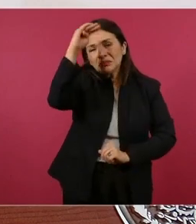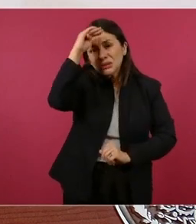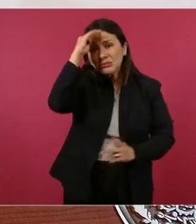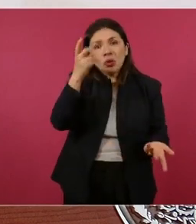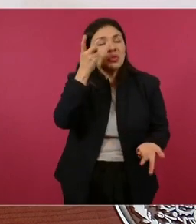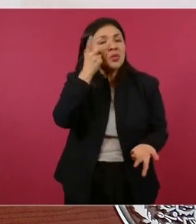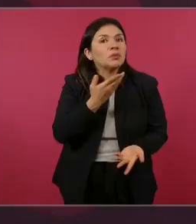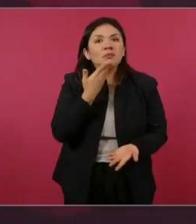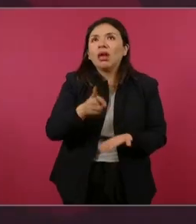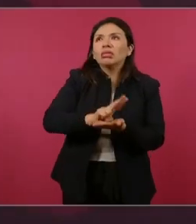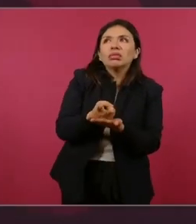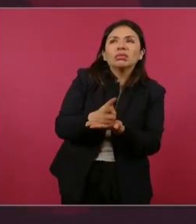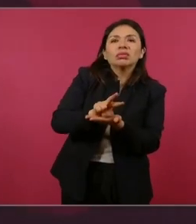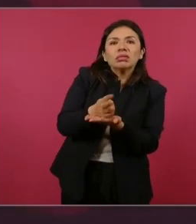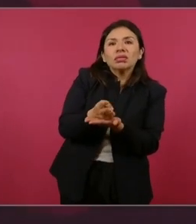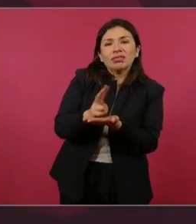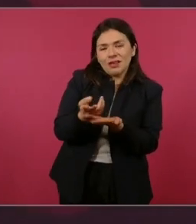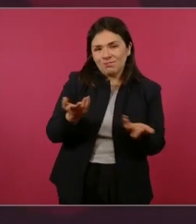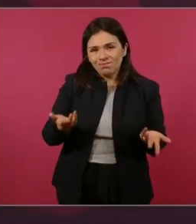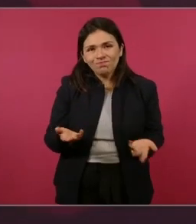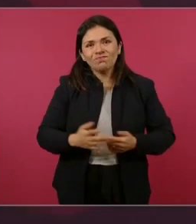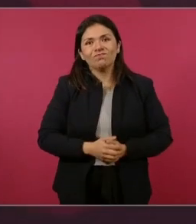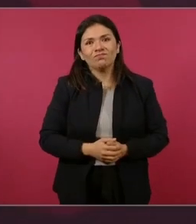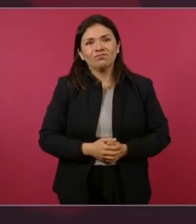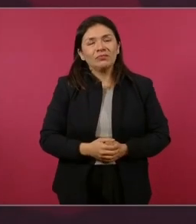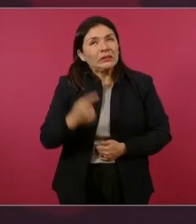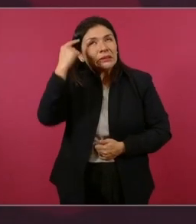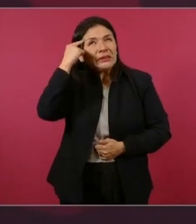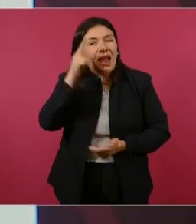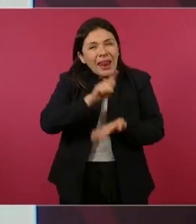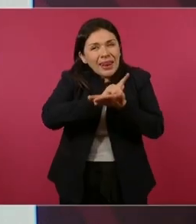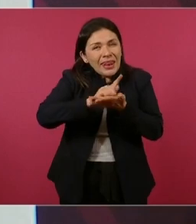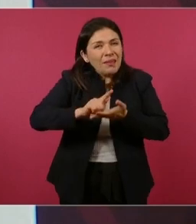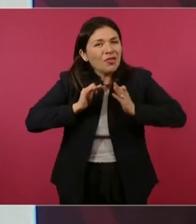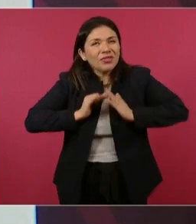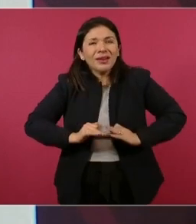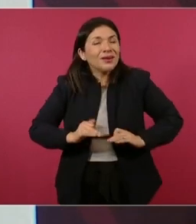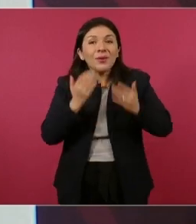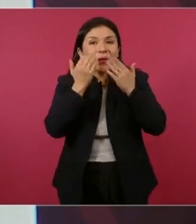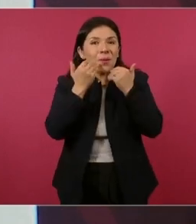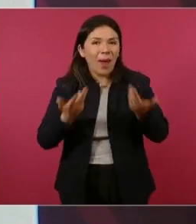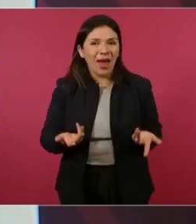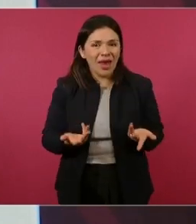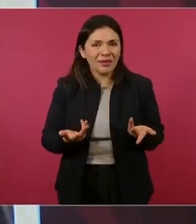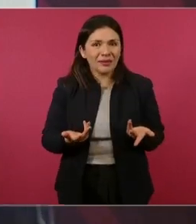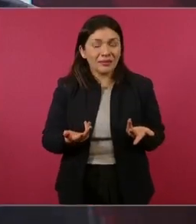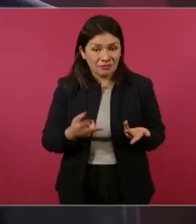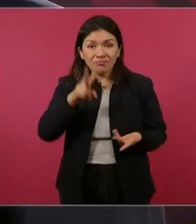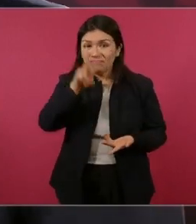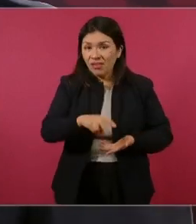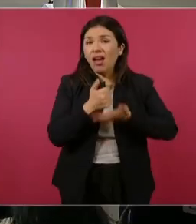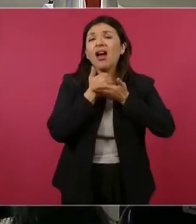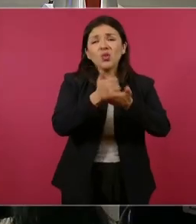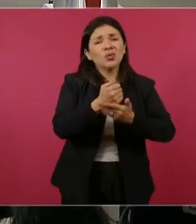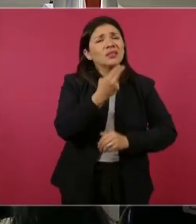No duermen bien, no tienen la conciencia tranquila. Les va a ayudar